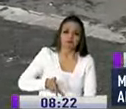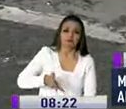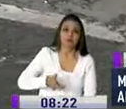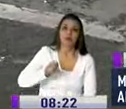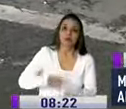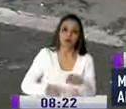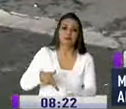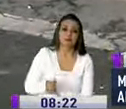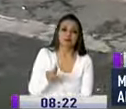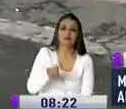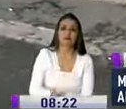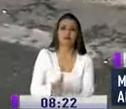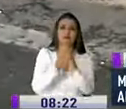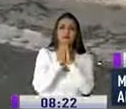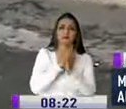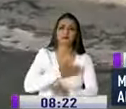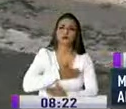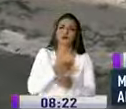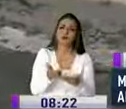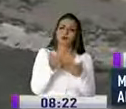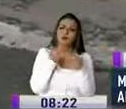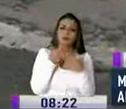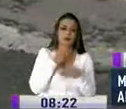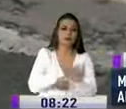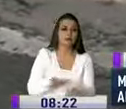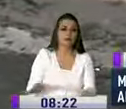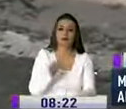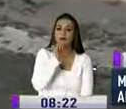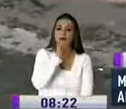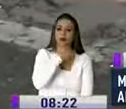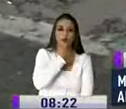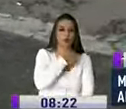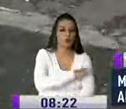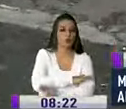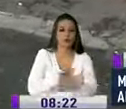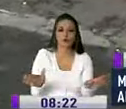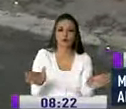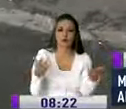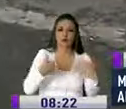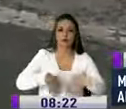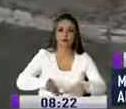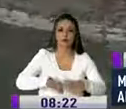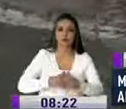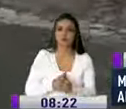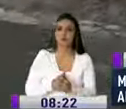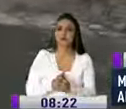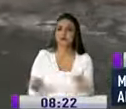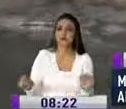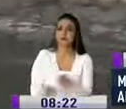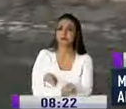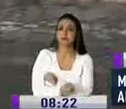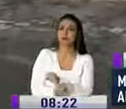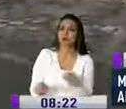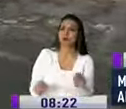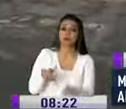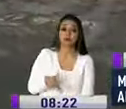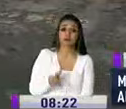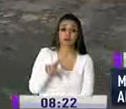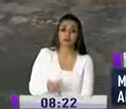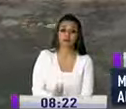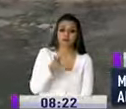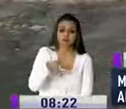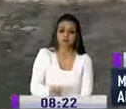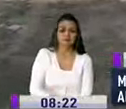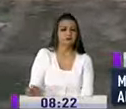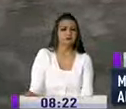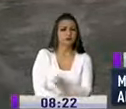pues eso queremos ver, si es que nos dan una mano, porque ya no podemos más con esta situación. Es imposible que los vehículos puedan transitar libremente,